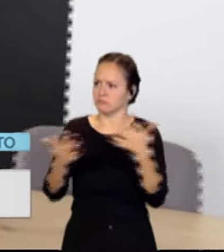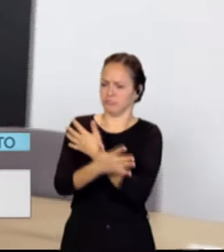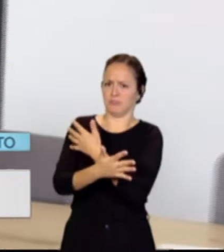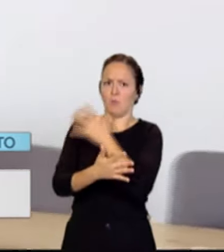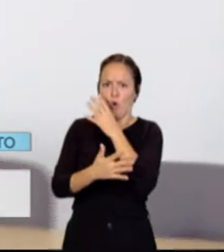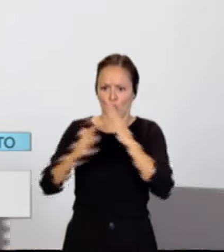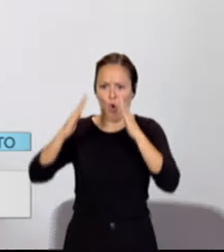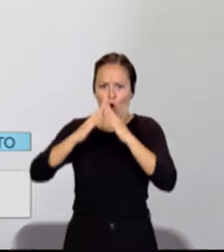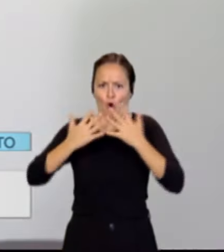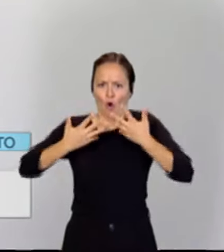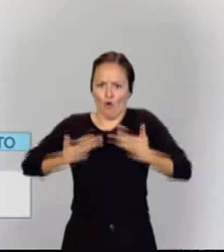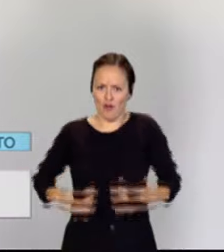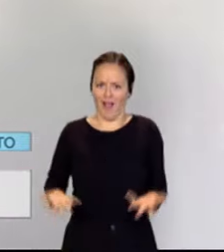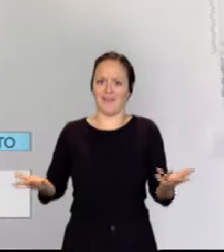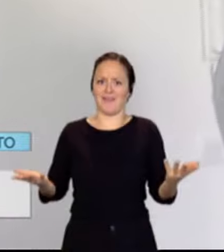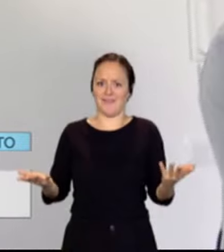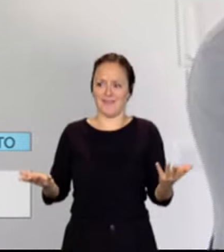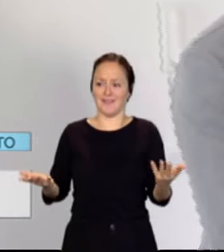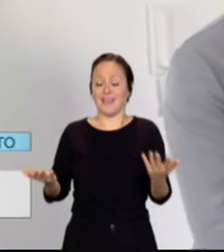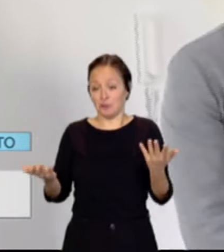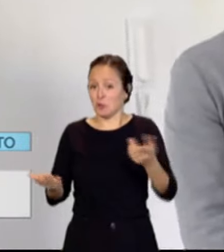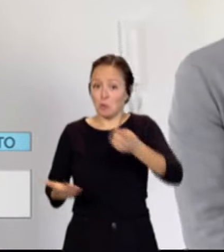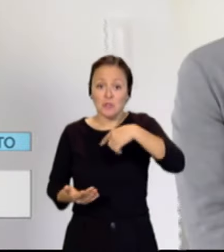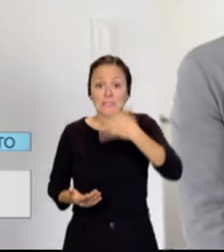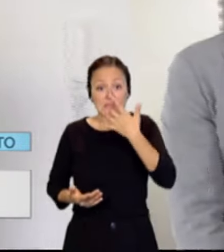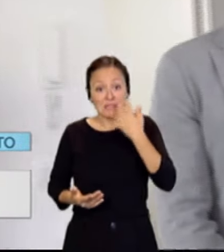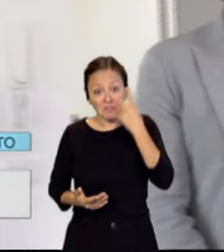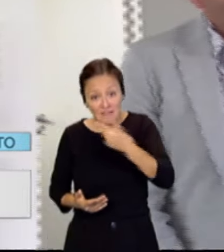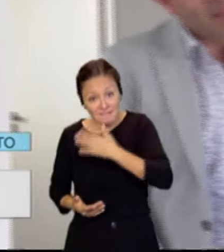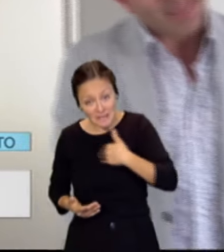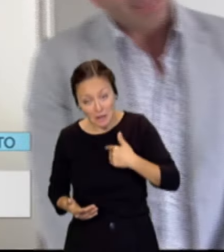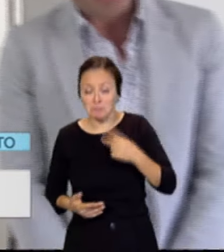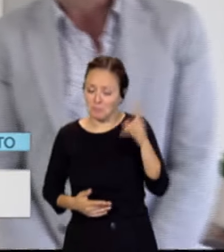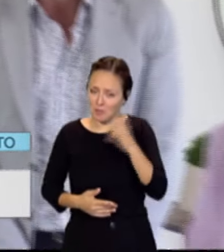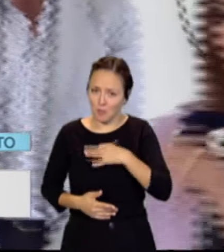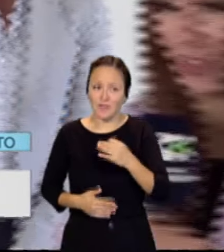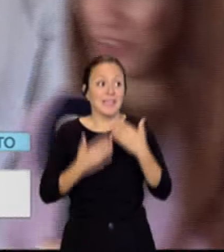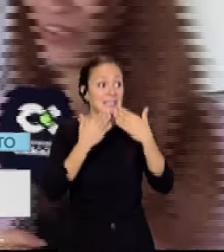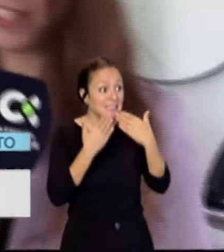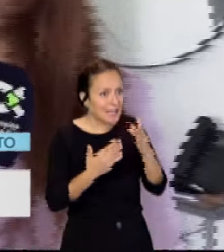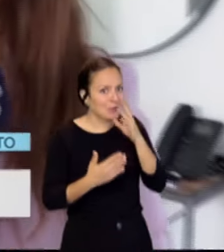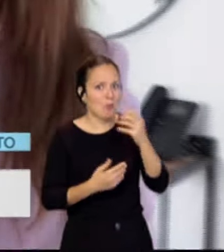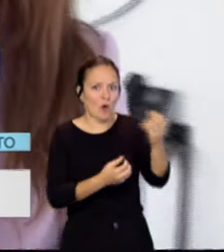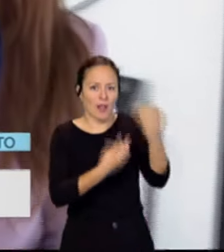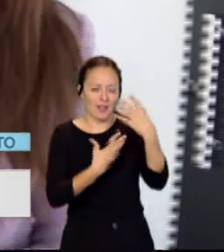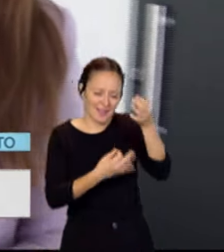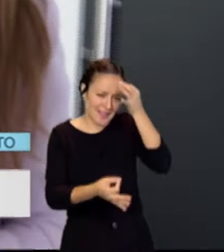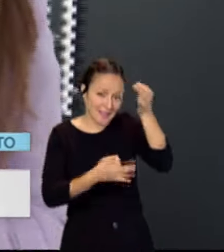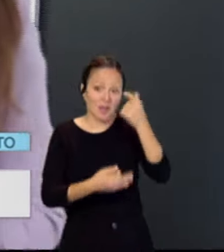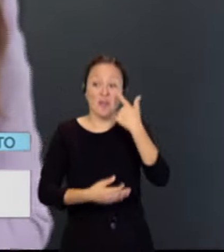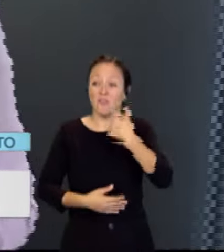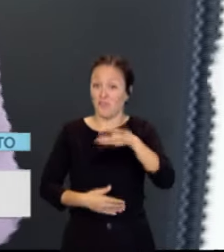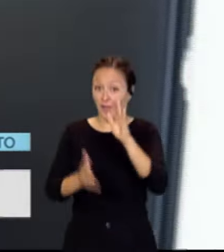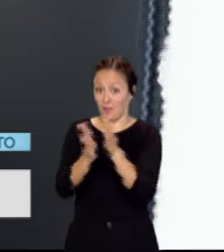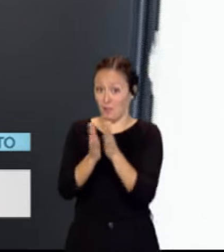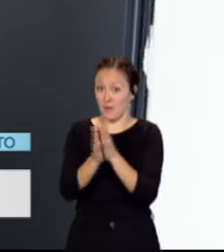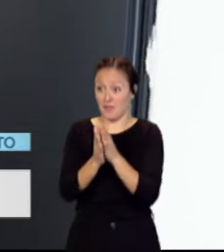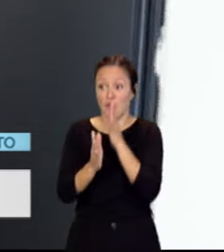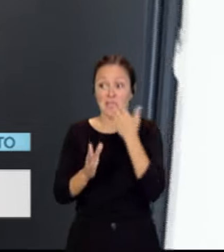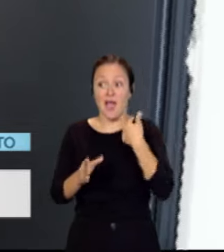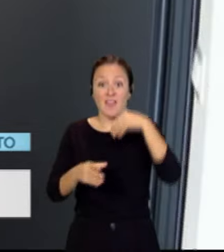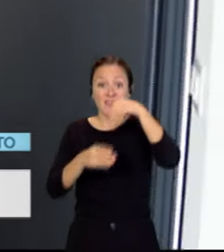un hogar Por así decirlo O sea que pueden venir a visitarlo cada vez que quieran pues muchísimas gracias Cristo por contarnos todos esos detalles Pues Antonio fíjense ya han visto el